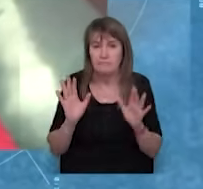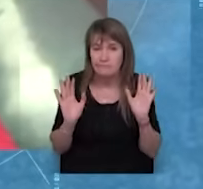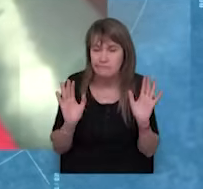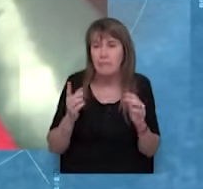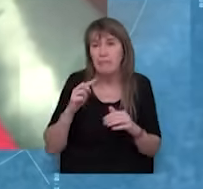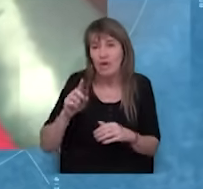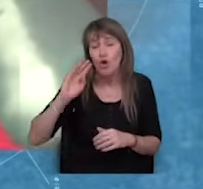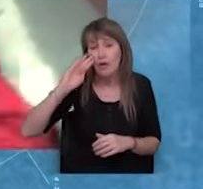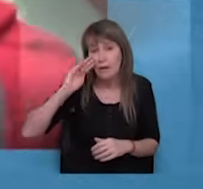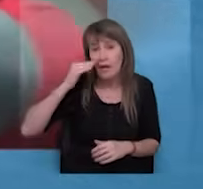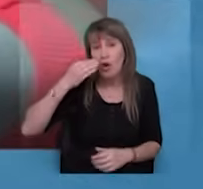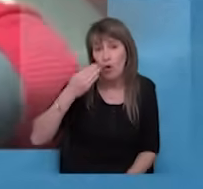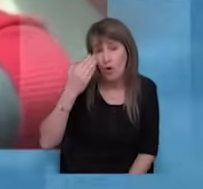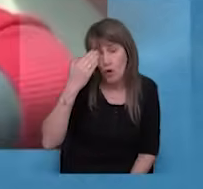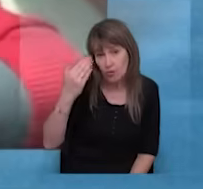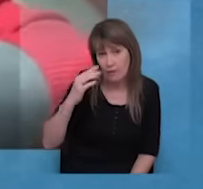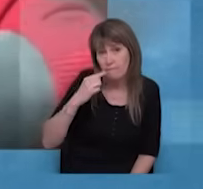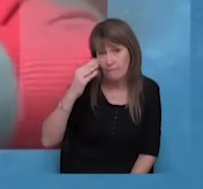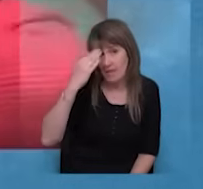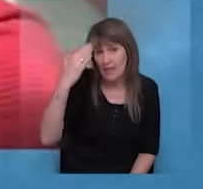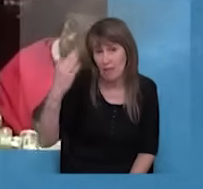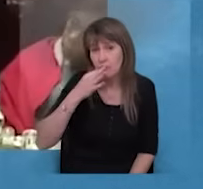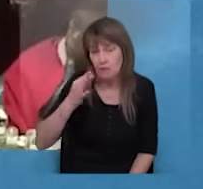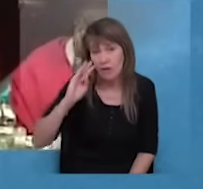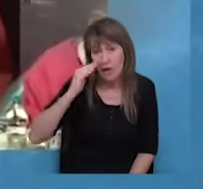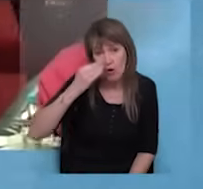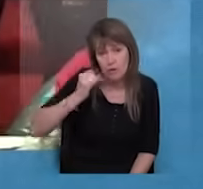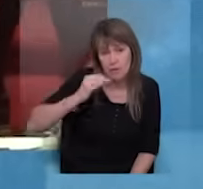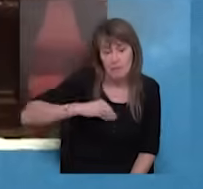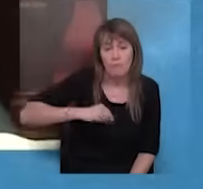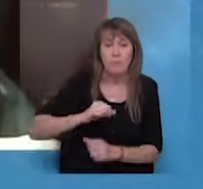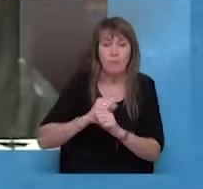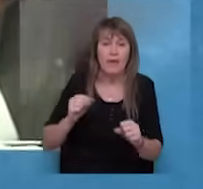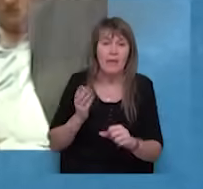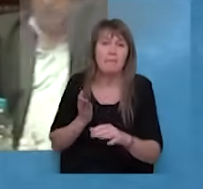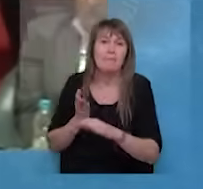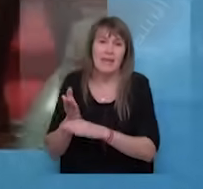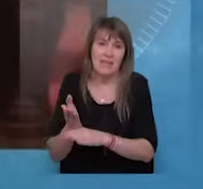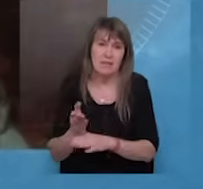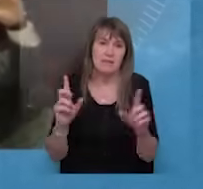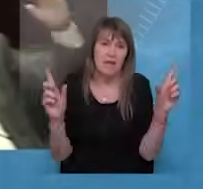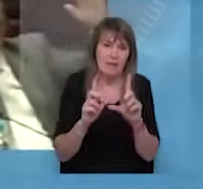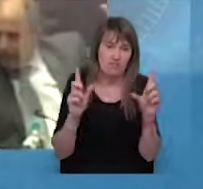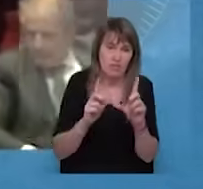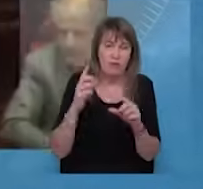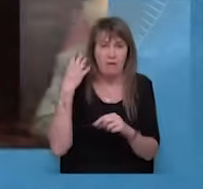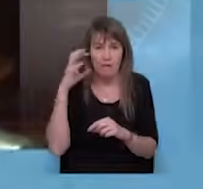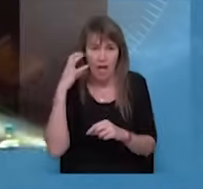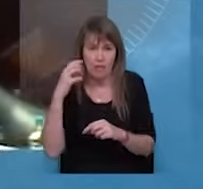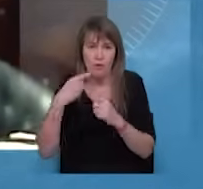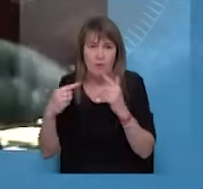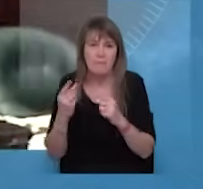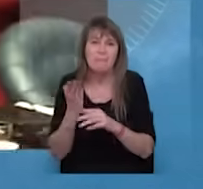reconocer que eh se le puede exigir a los medios de comunicación espacio